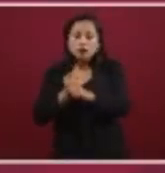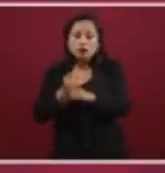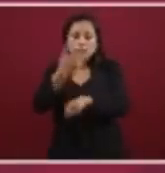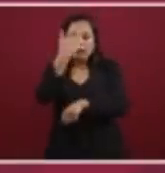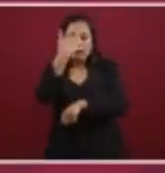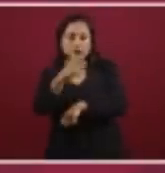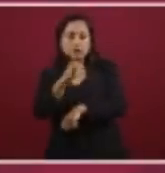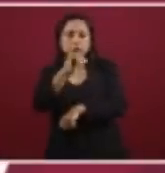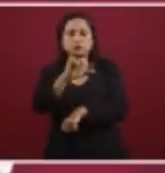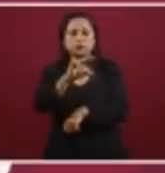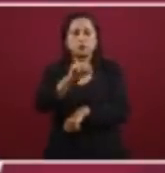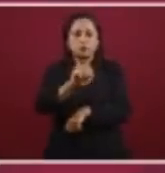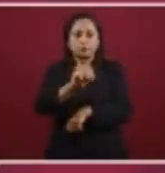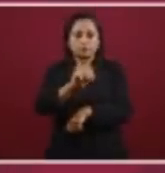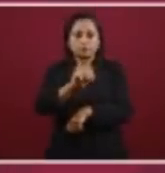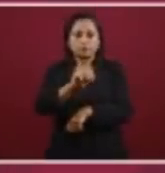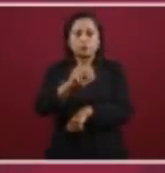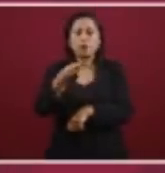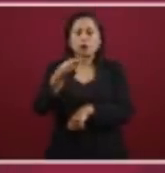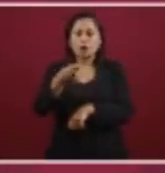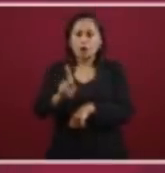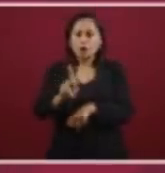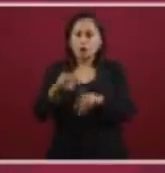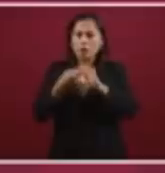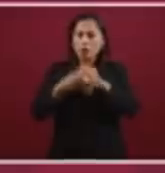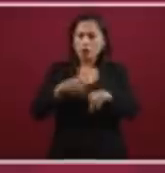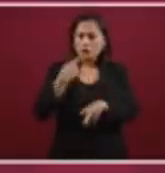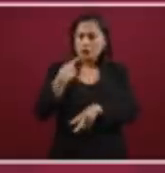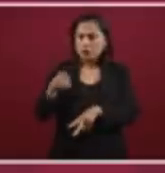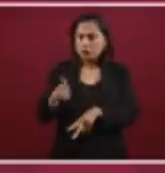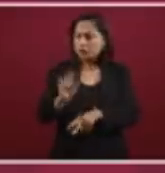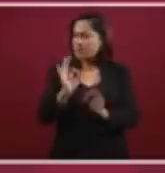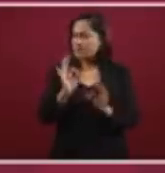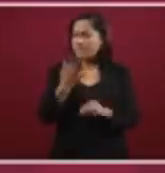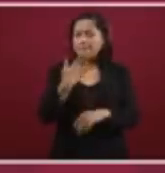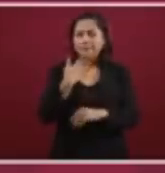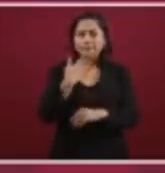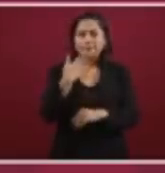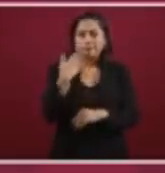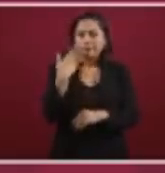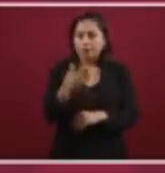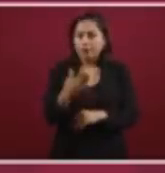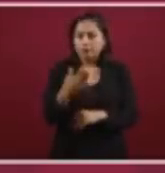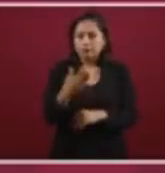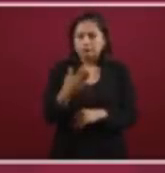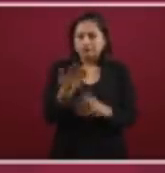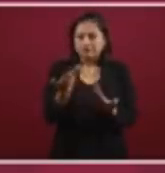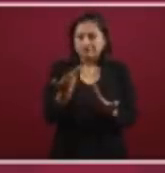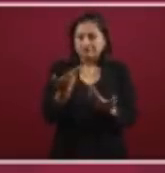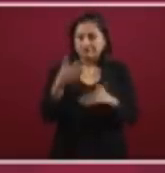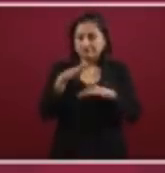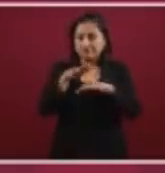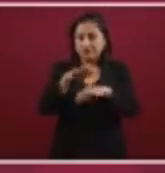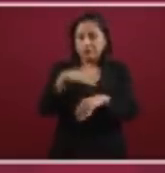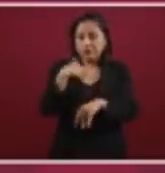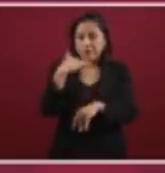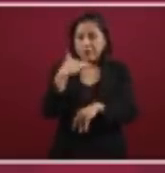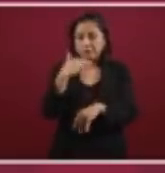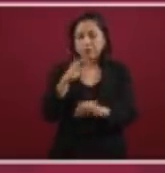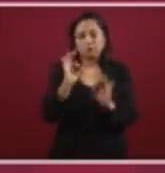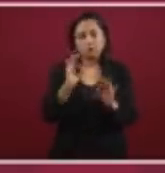es mejor la denuncia sobre todo en este caso por eso